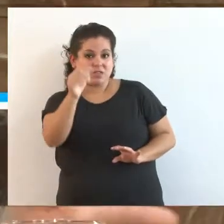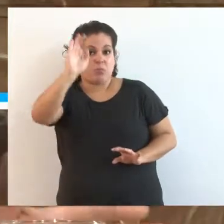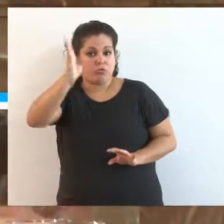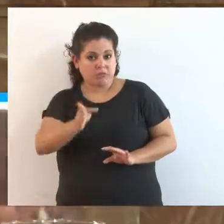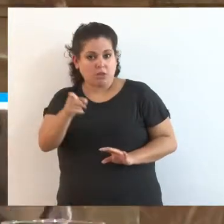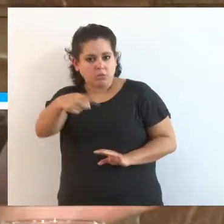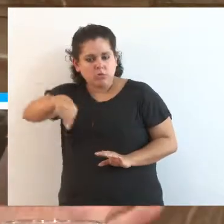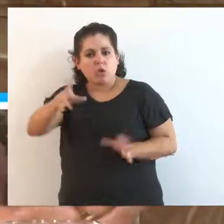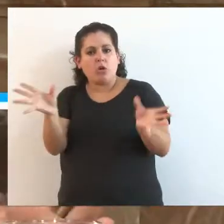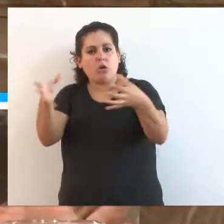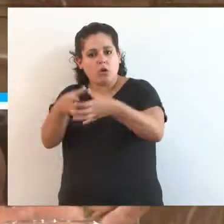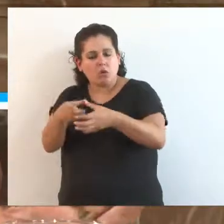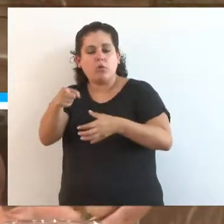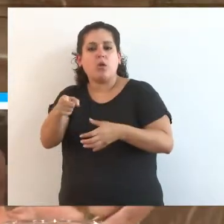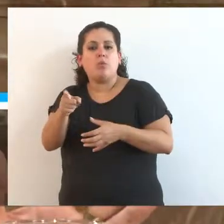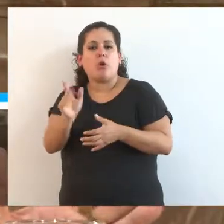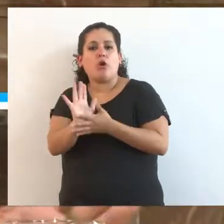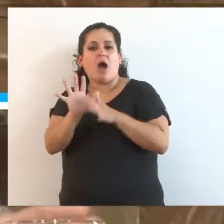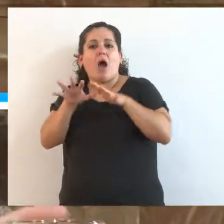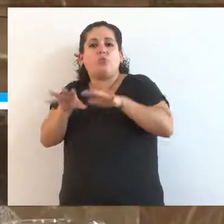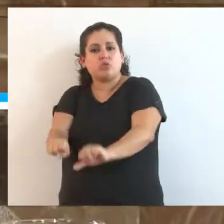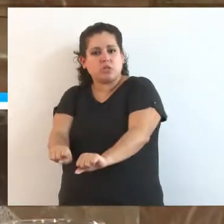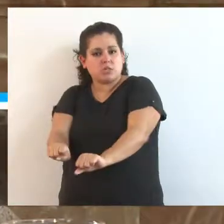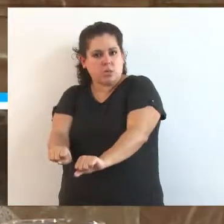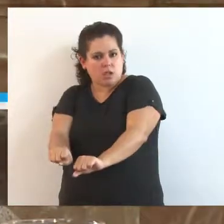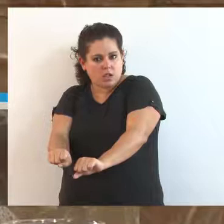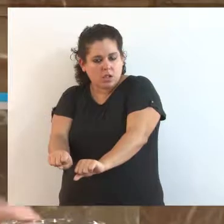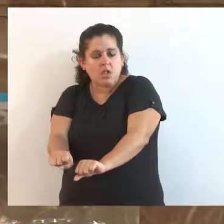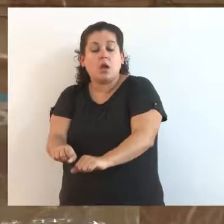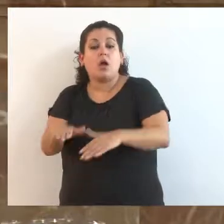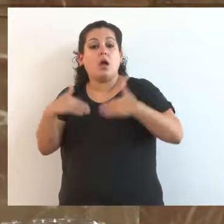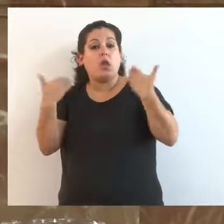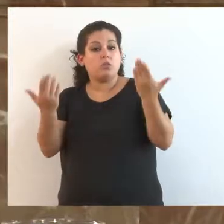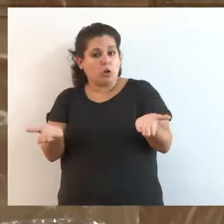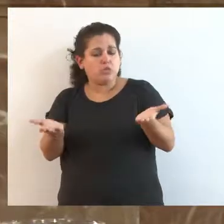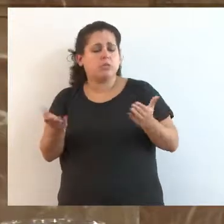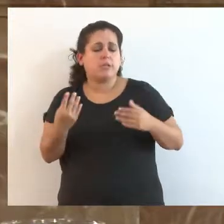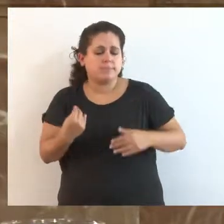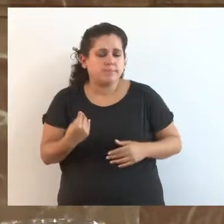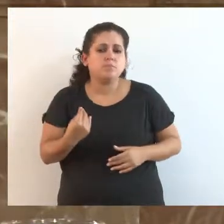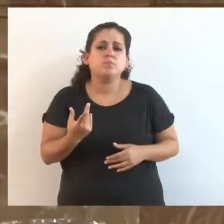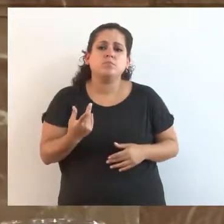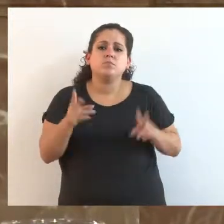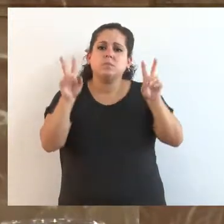46% de ese universo, por abuso sexual infantil. Entonces, el tema